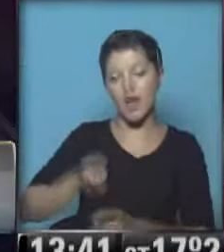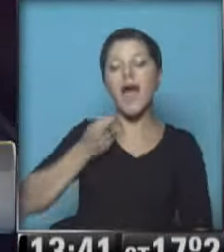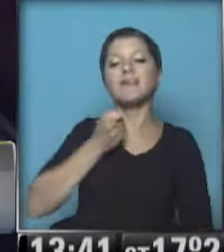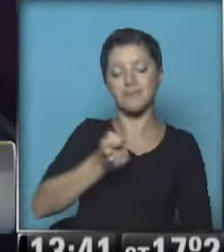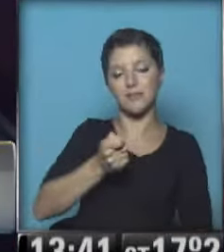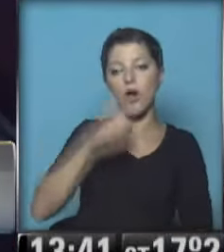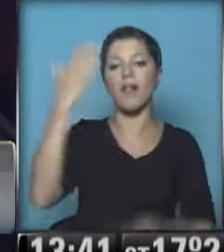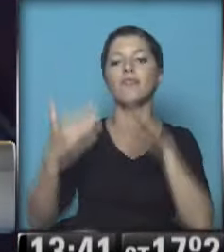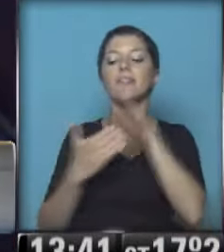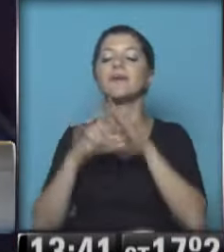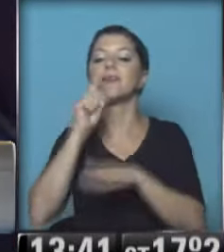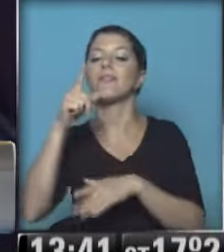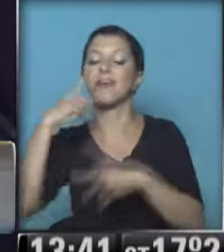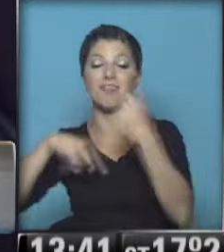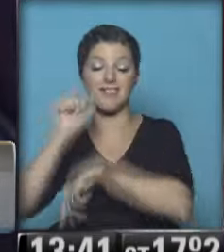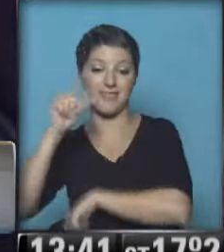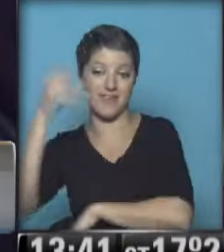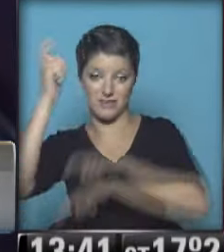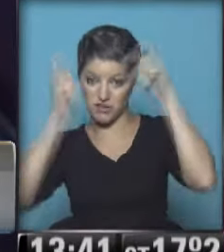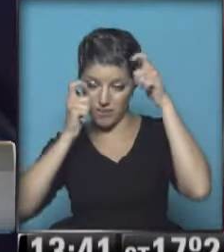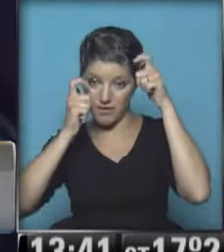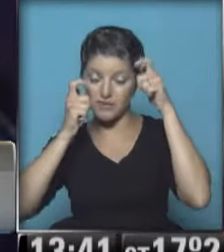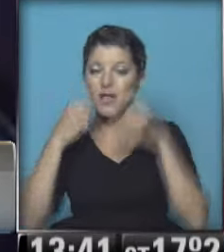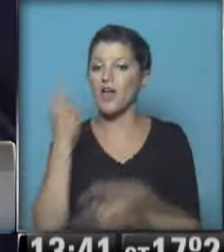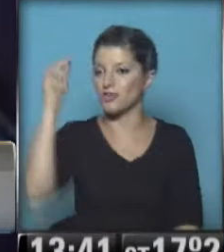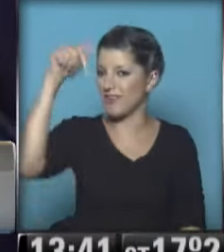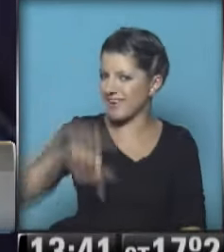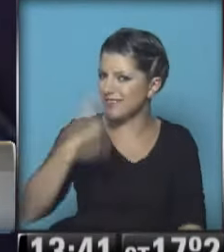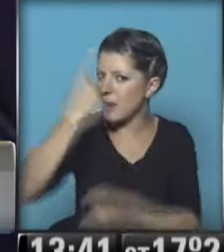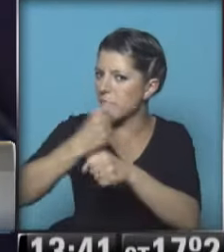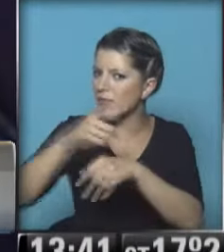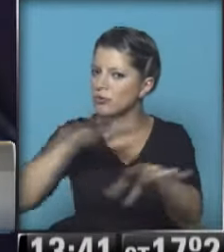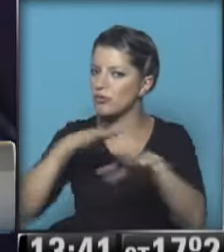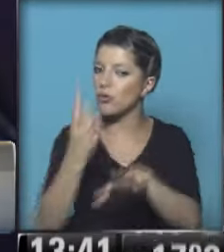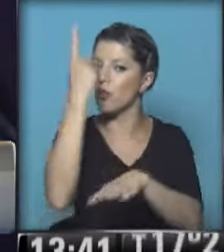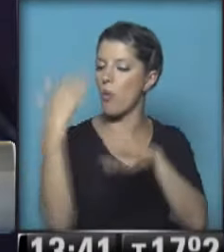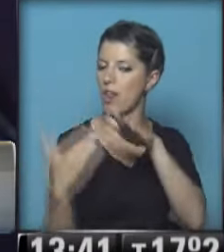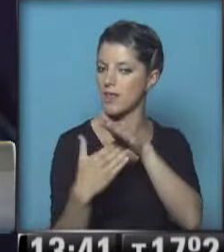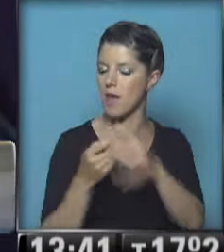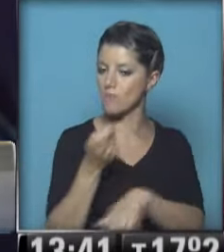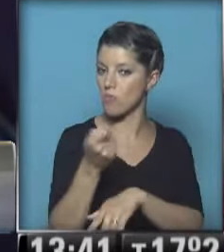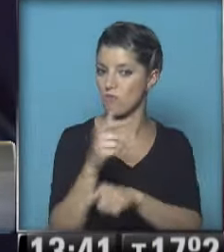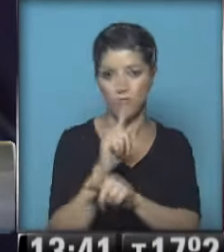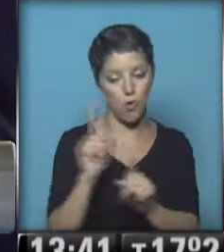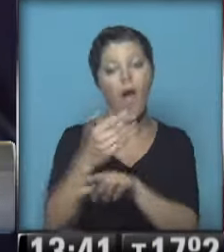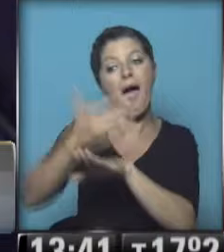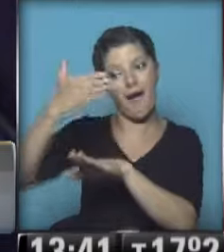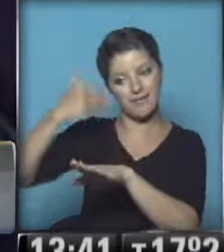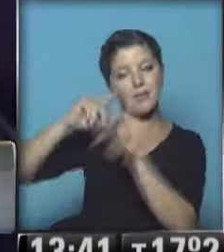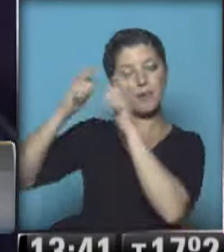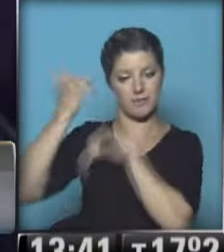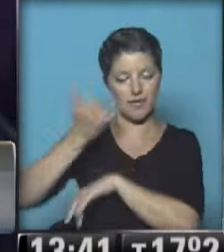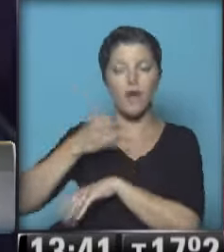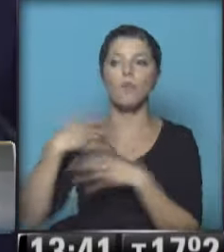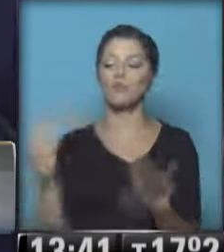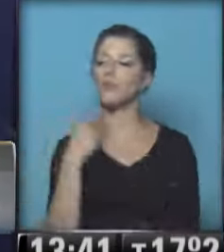el dirigente chavista Eliezer Otaiza, es decir, no es el primer caso de un líder que fue asesinado. La pregunta es qué está